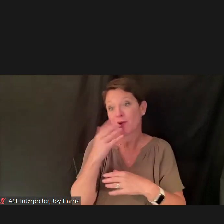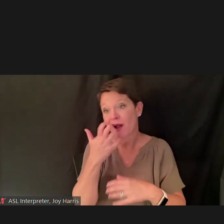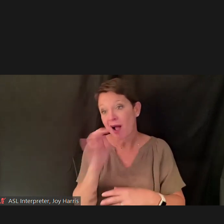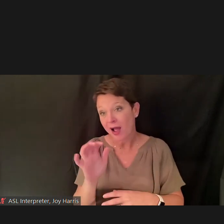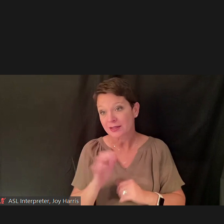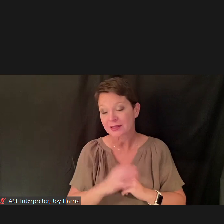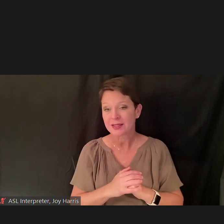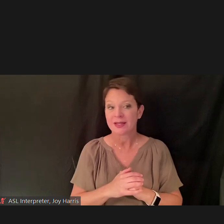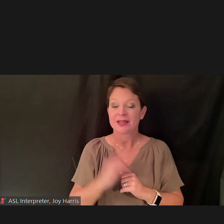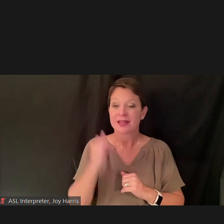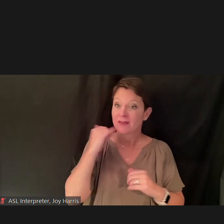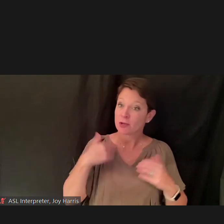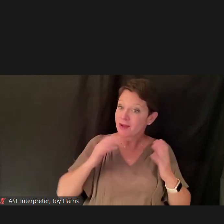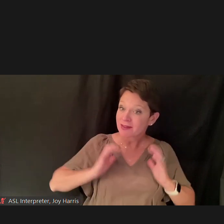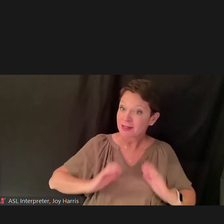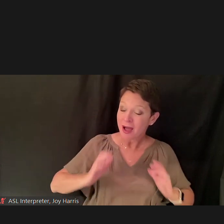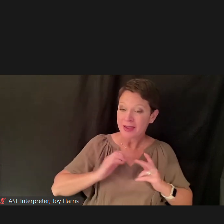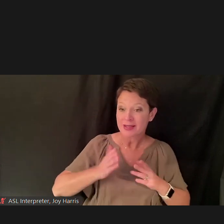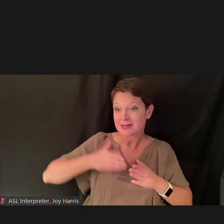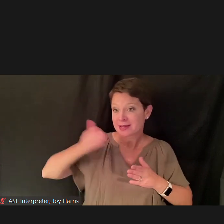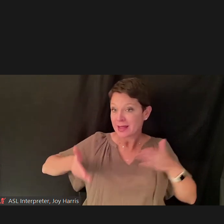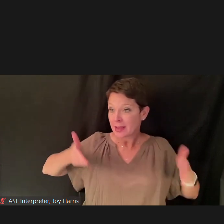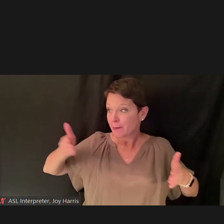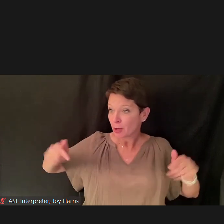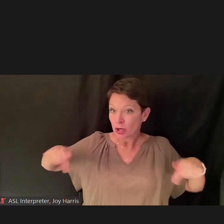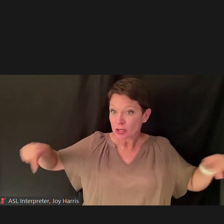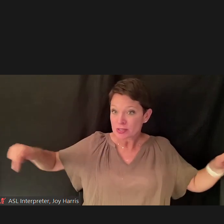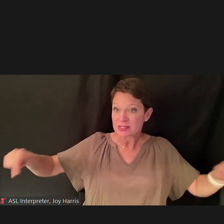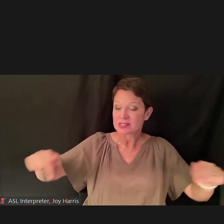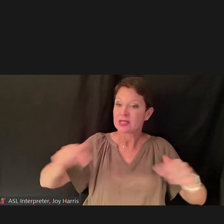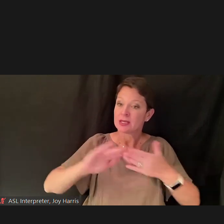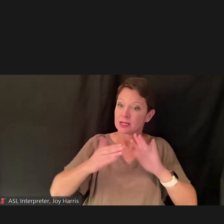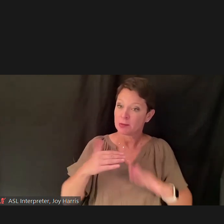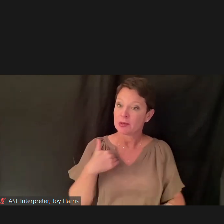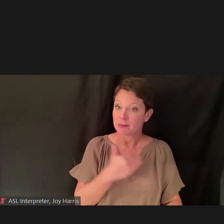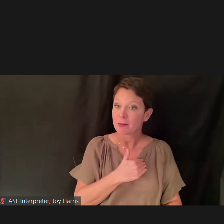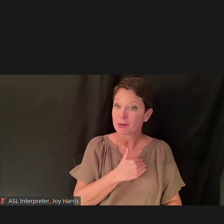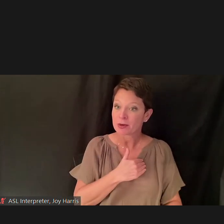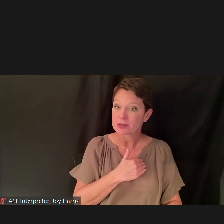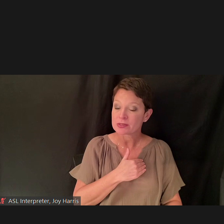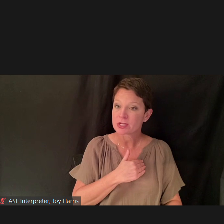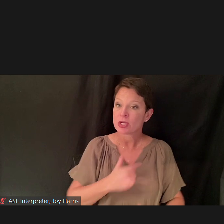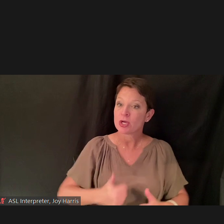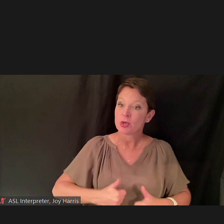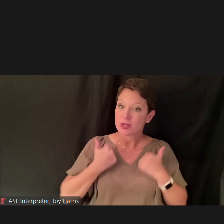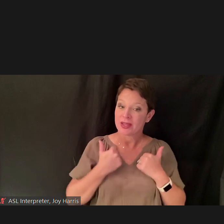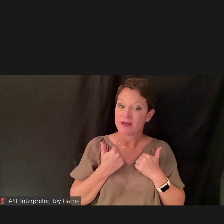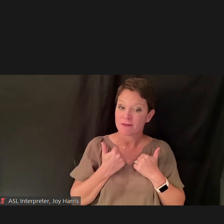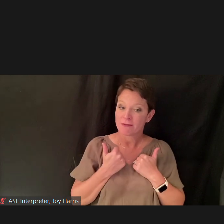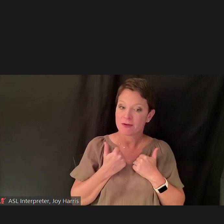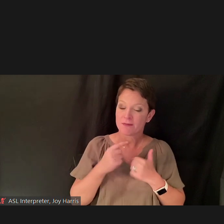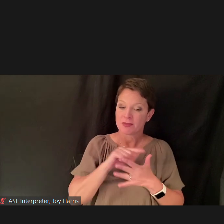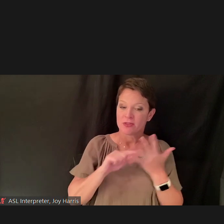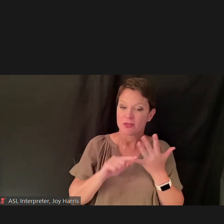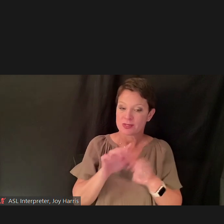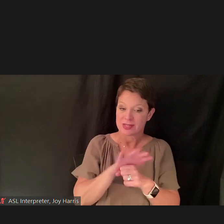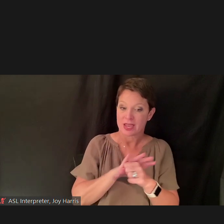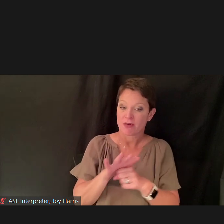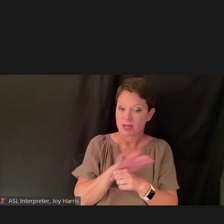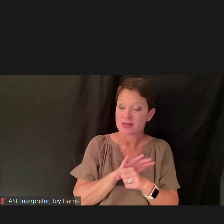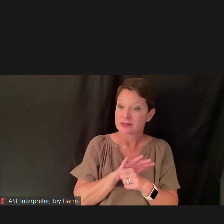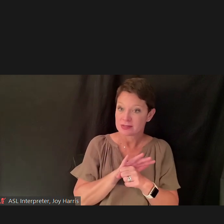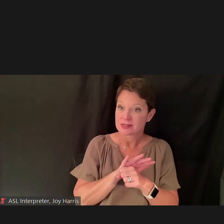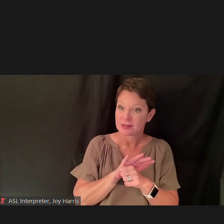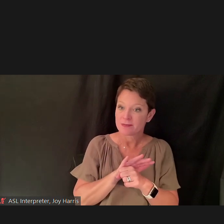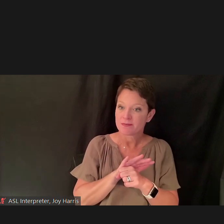más caliente. Es muy importante que si tiene clientes o vecinos, miembros de la comunidad que